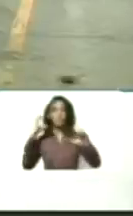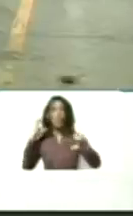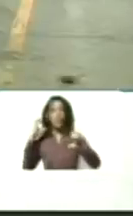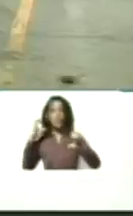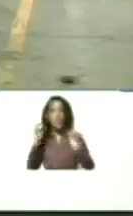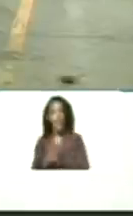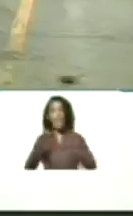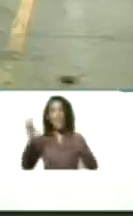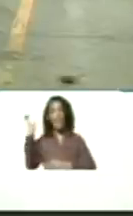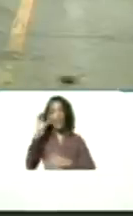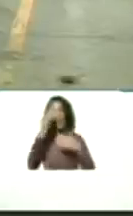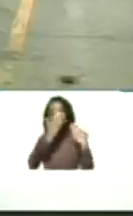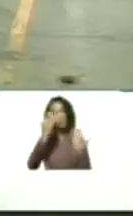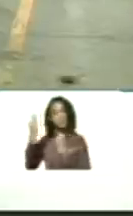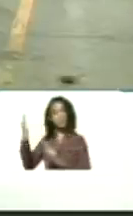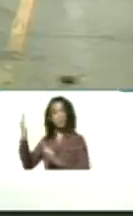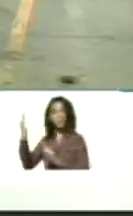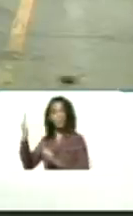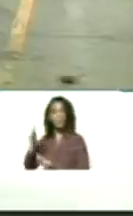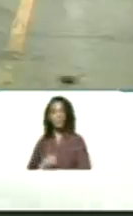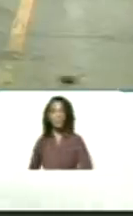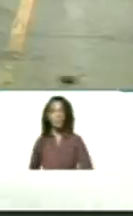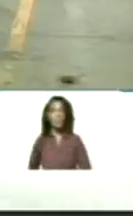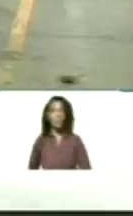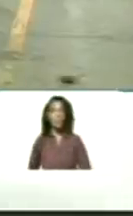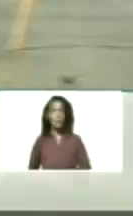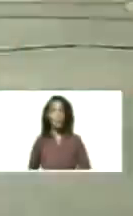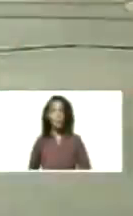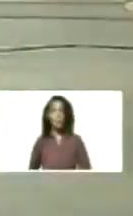Gran Caracas. Adelante, por favor.